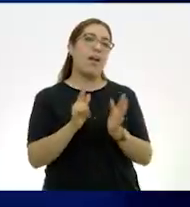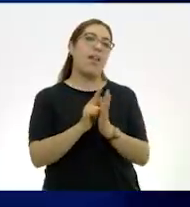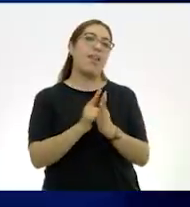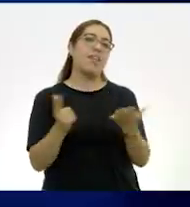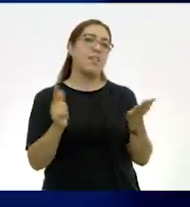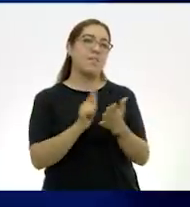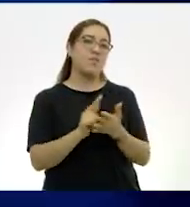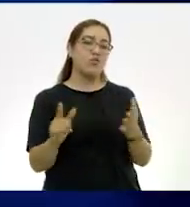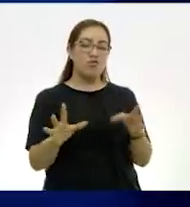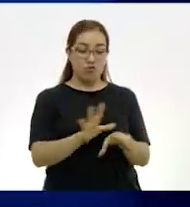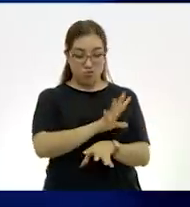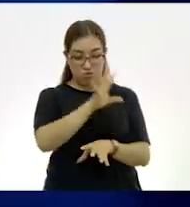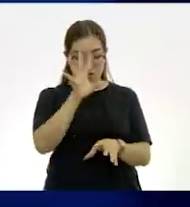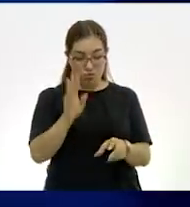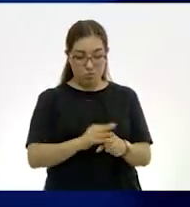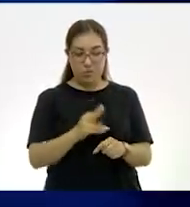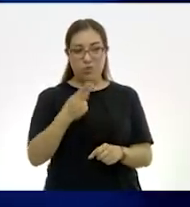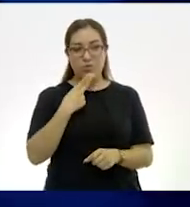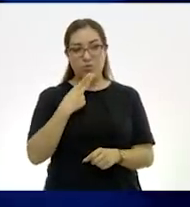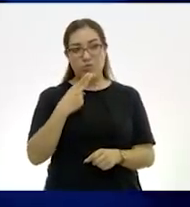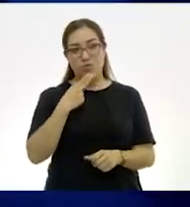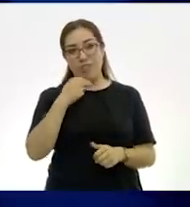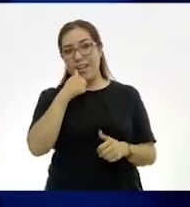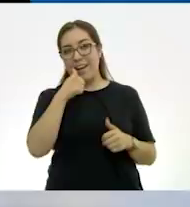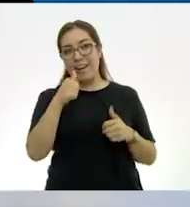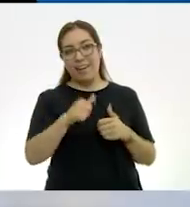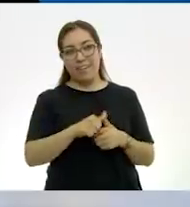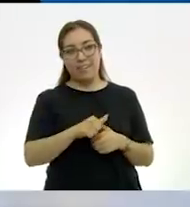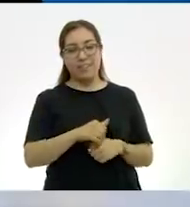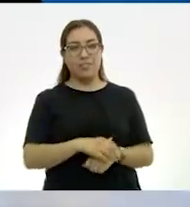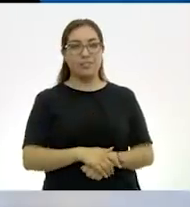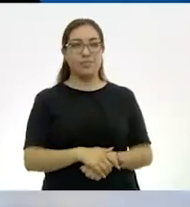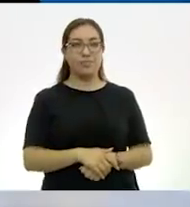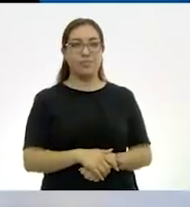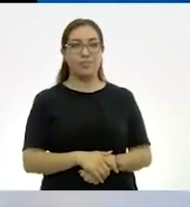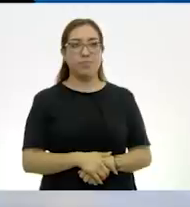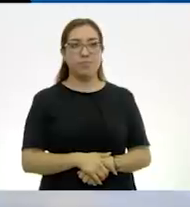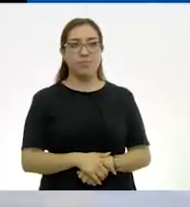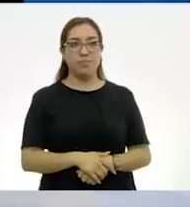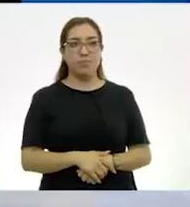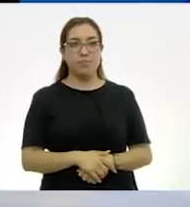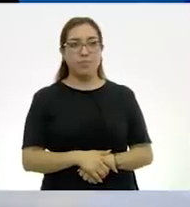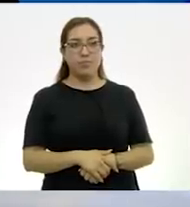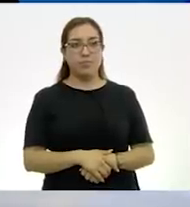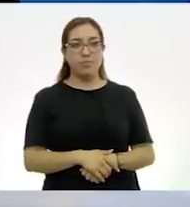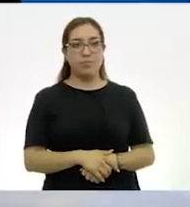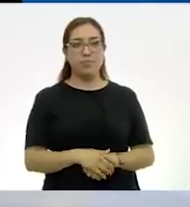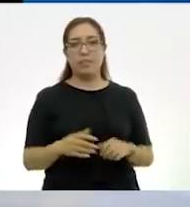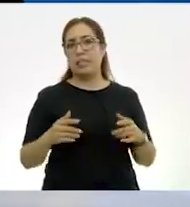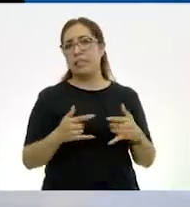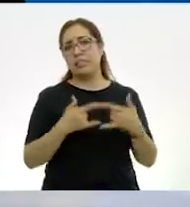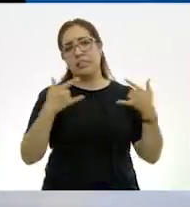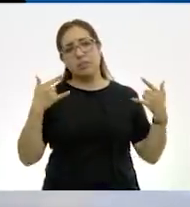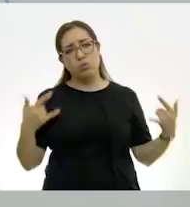que están escritos con el alfabeto griego. Entonces allá teníamos mitos, leyendas,